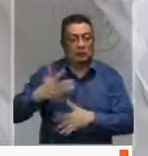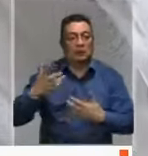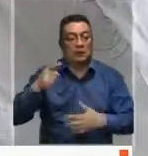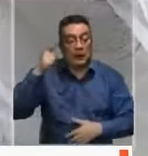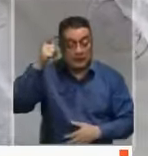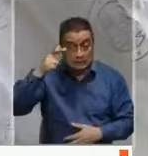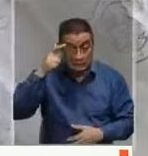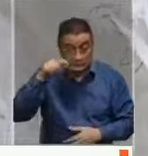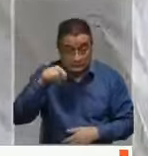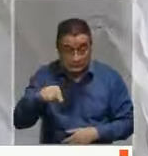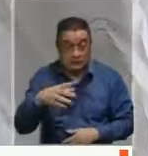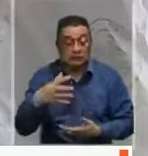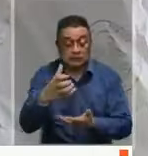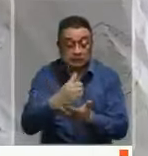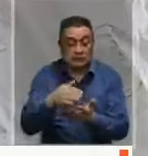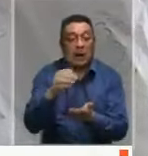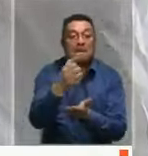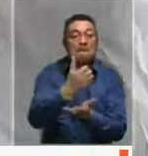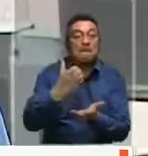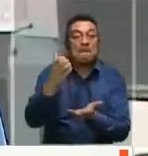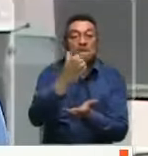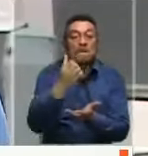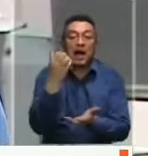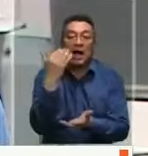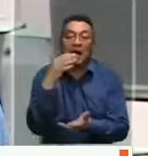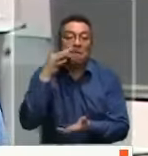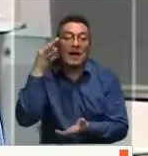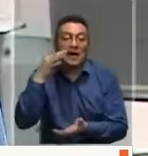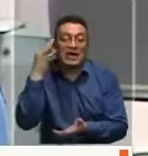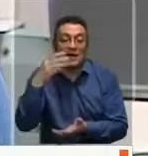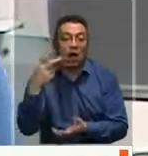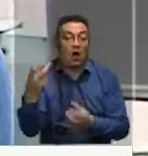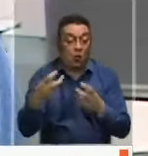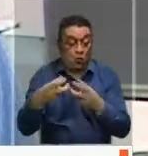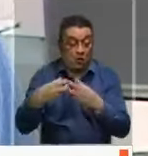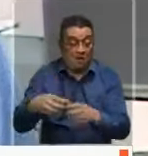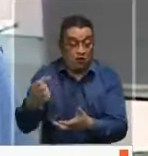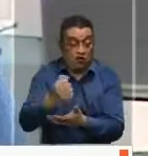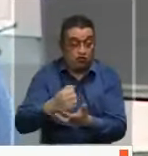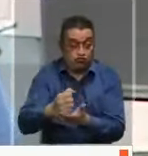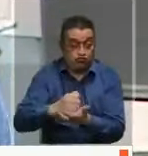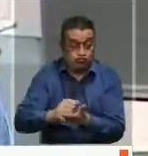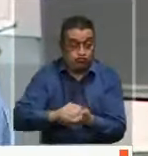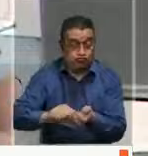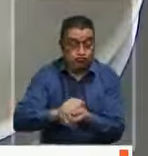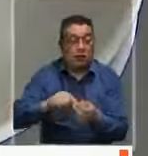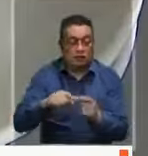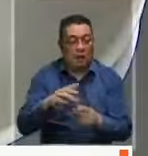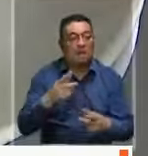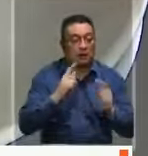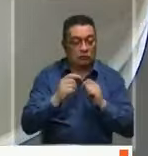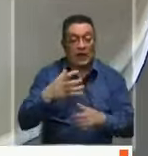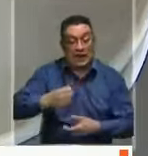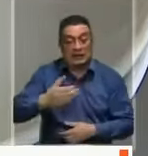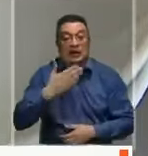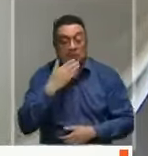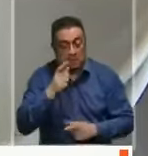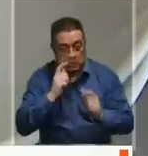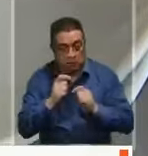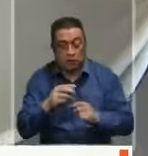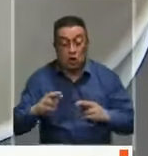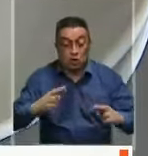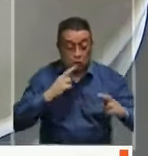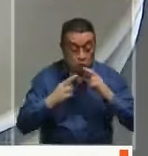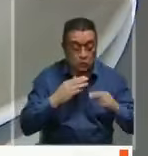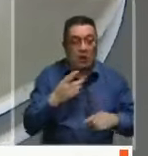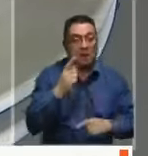este sándwich que tenemos mayonesa. El huevo es extremadamente, todos los lácteos también. Y en el sushi, en el caso de esto,